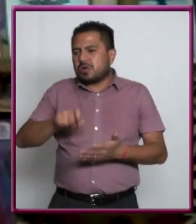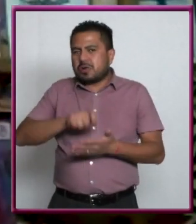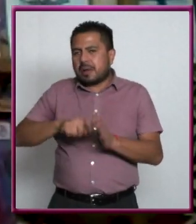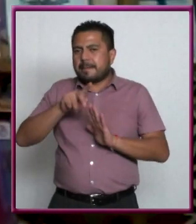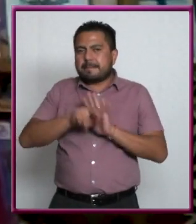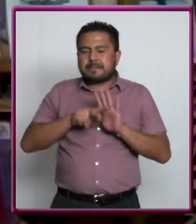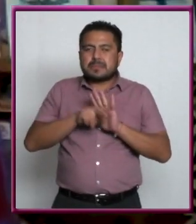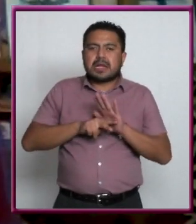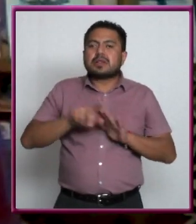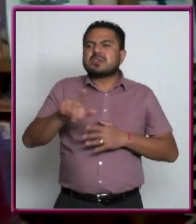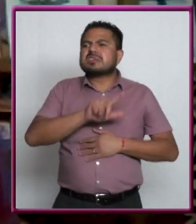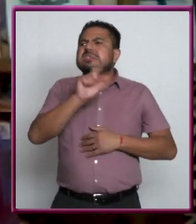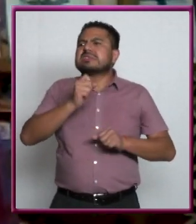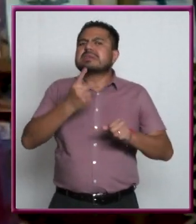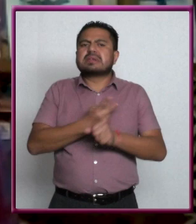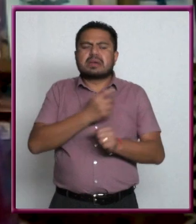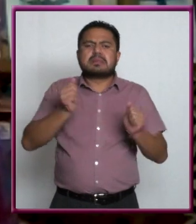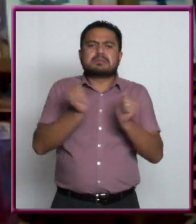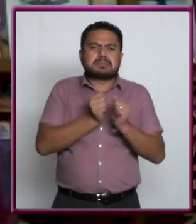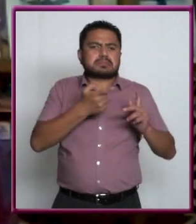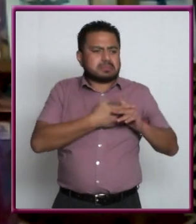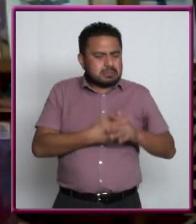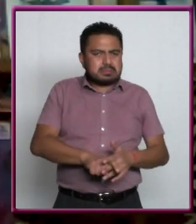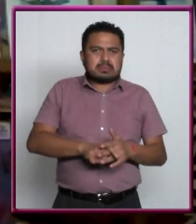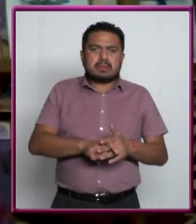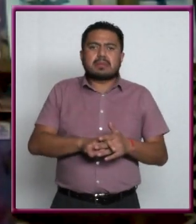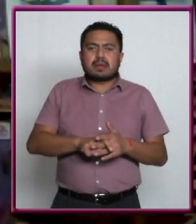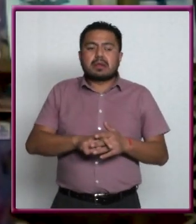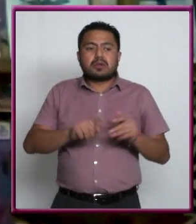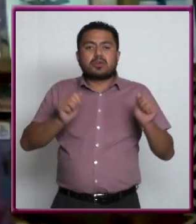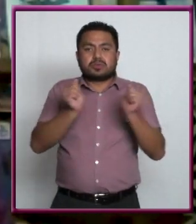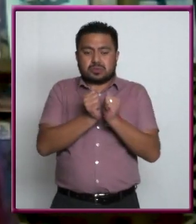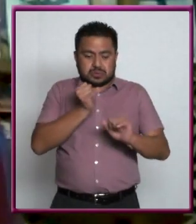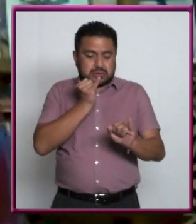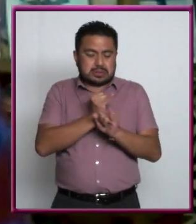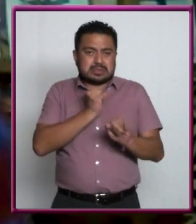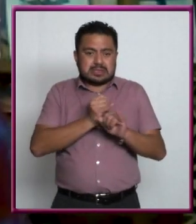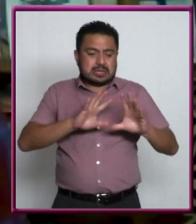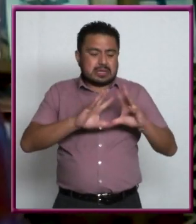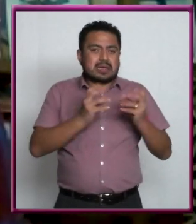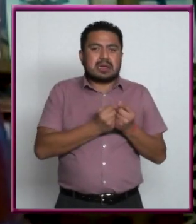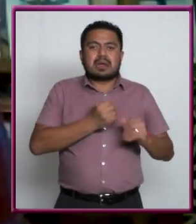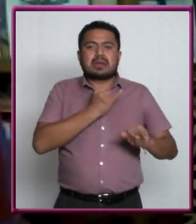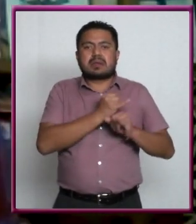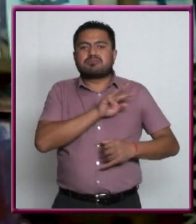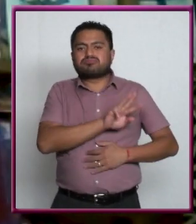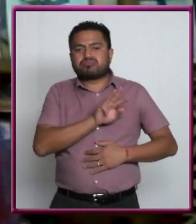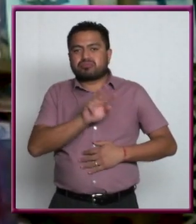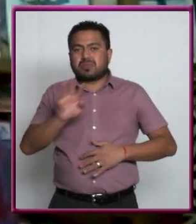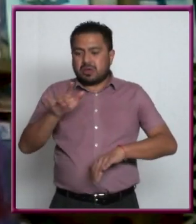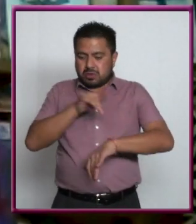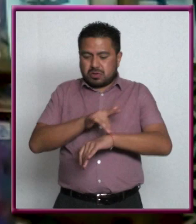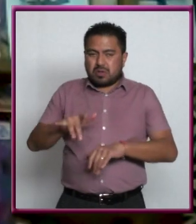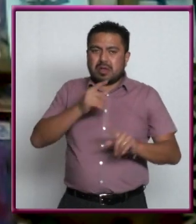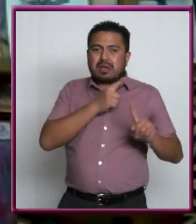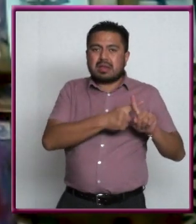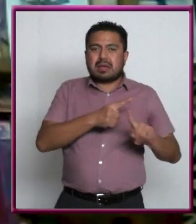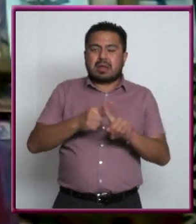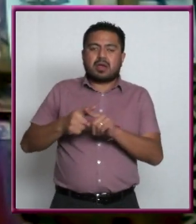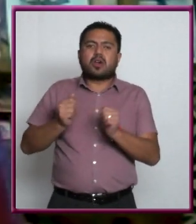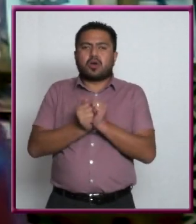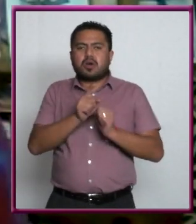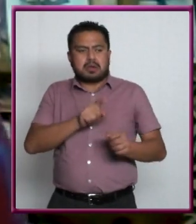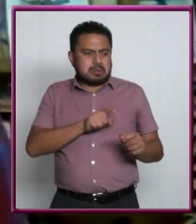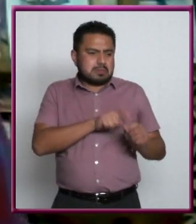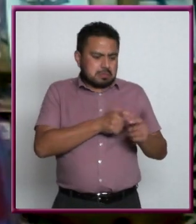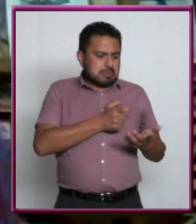películas. Después, ¿qué pasó? Que empezaron a existir junto con internet las páginas web de porno